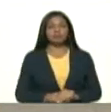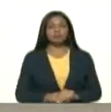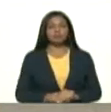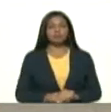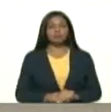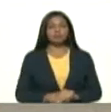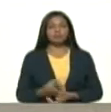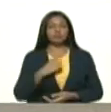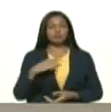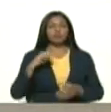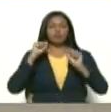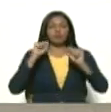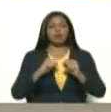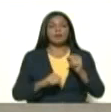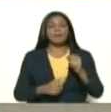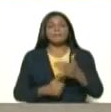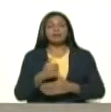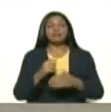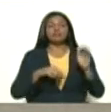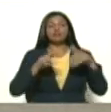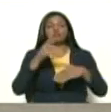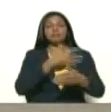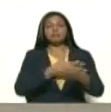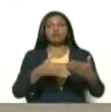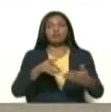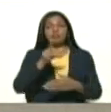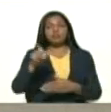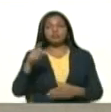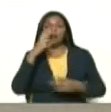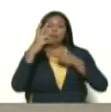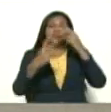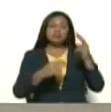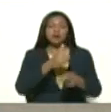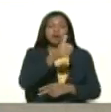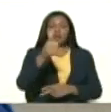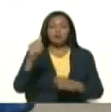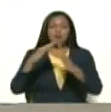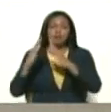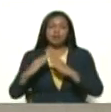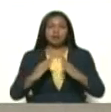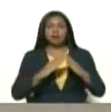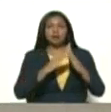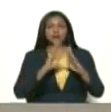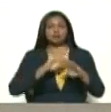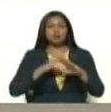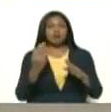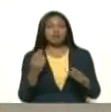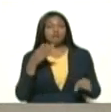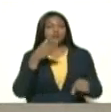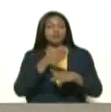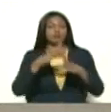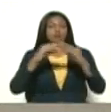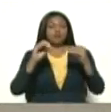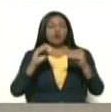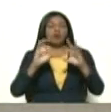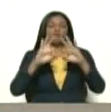Hemos logrado tocar más de 12 millones de personas en la visita casa por casa, porque tocamos toda la